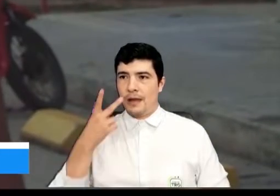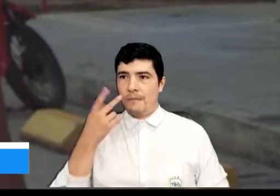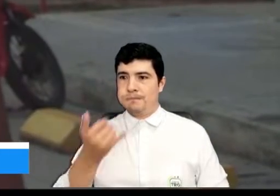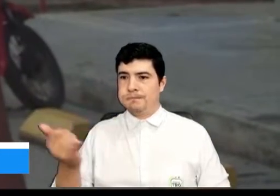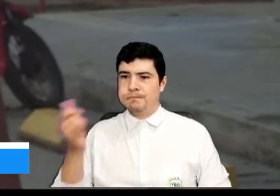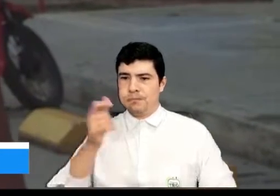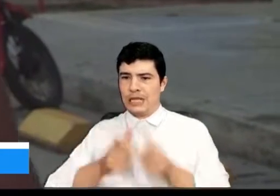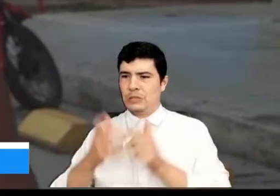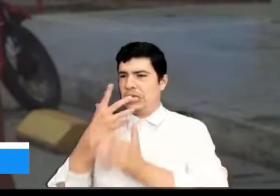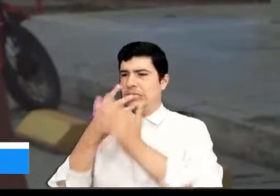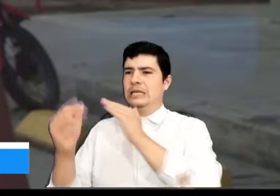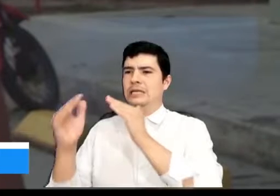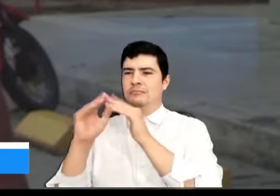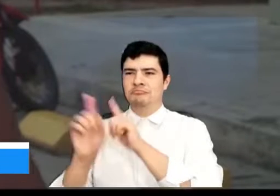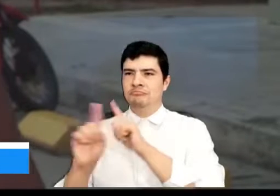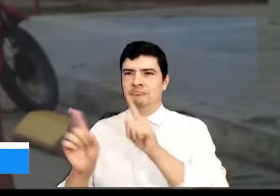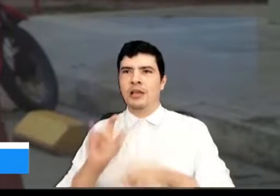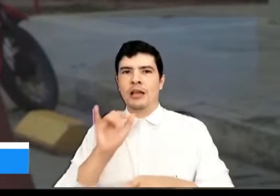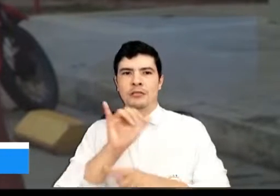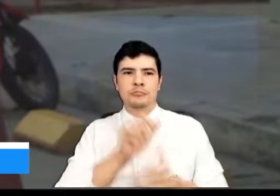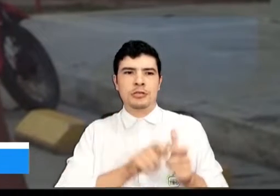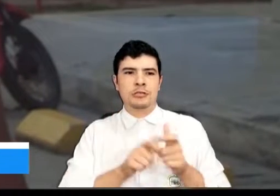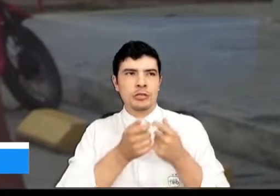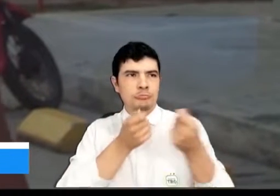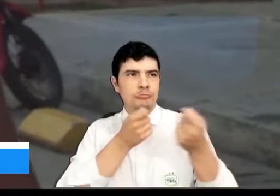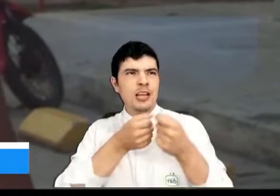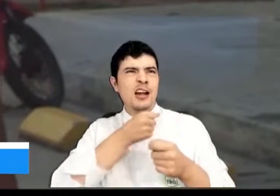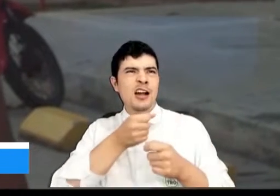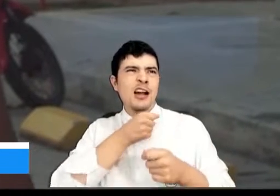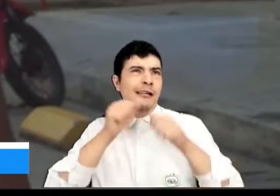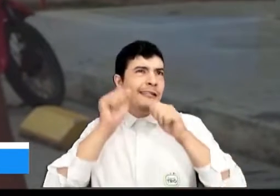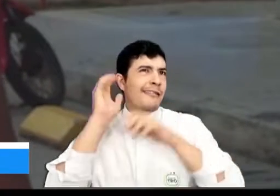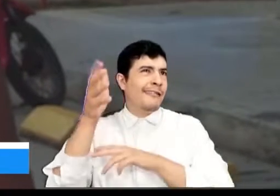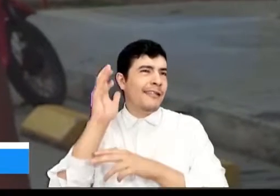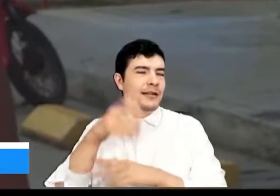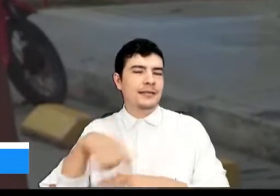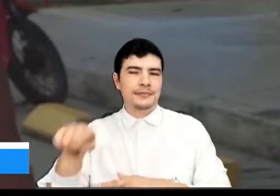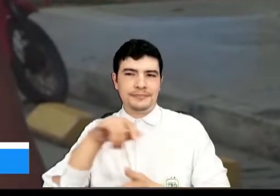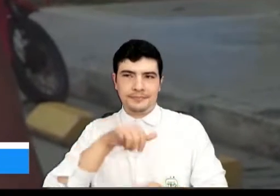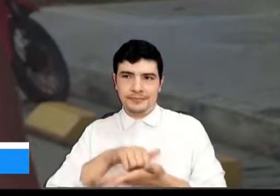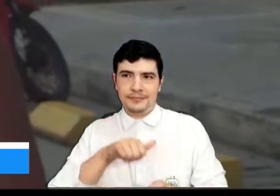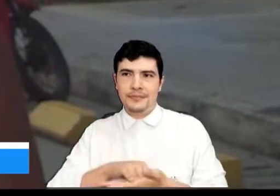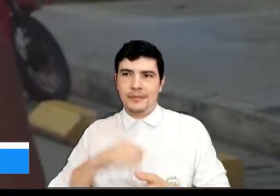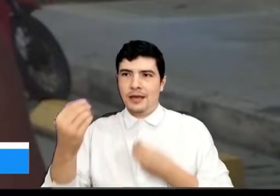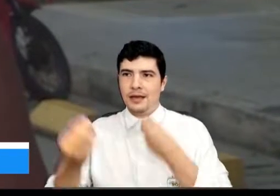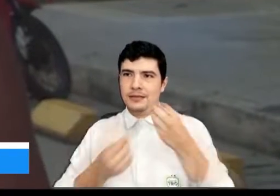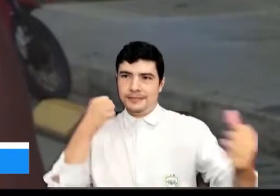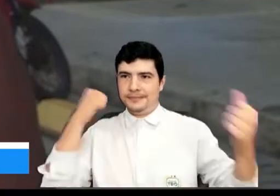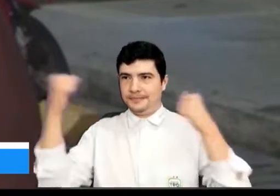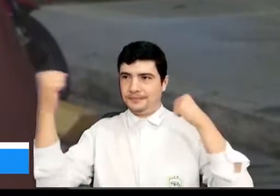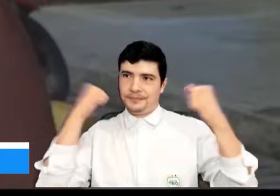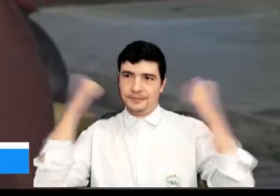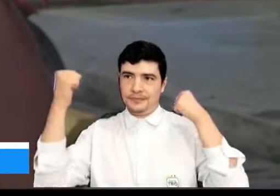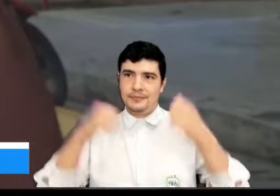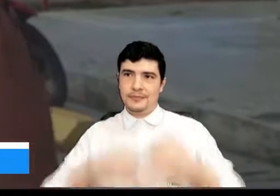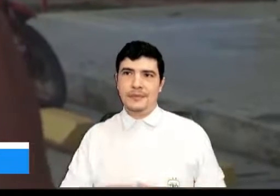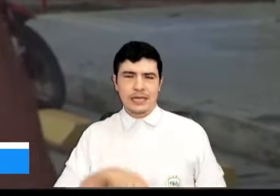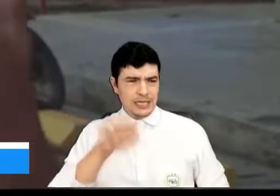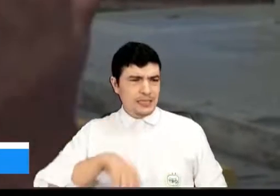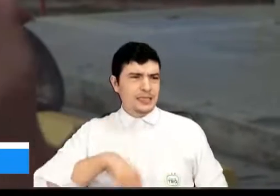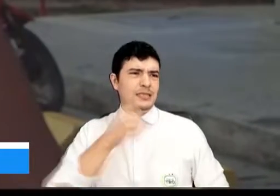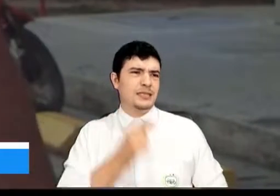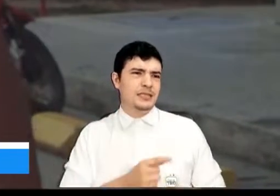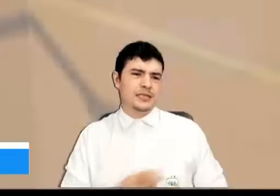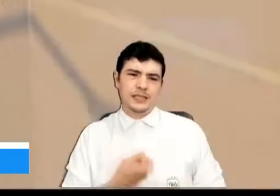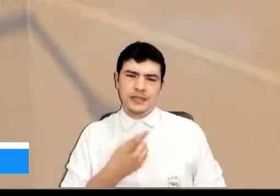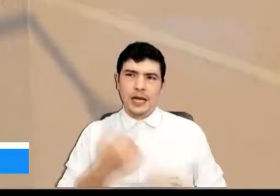el encierro nos está afectando, pero es por nuestro bien. Los niños no los podemos controlar, entonces les hace falta a ellos esta diversión,